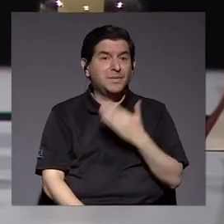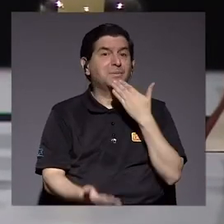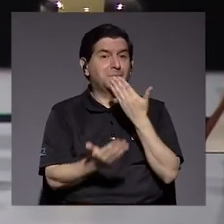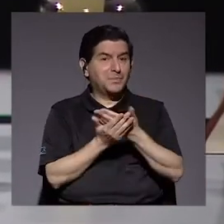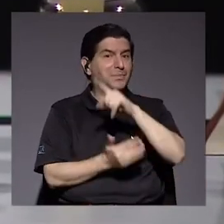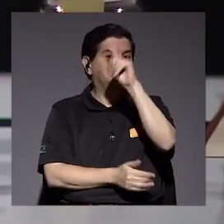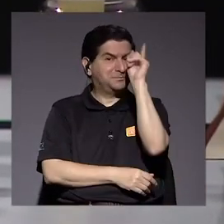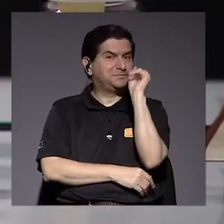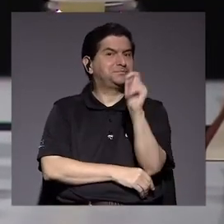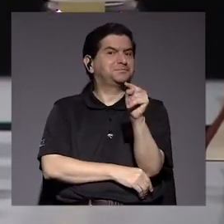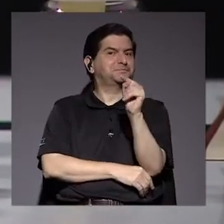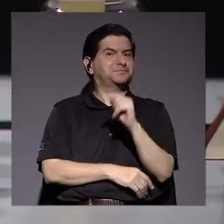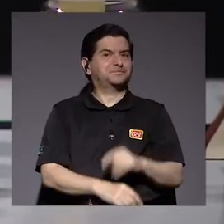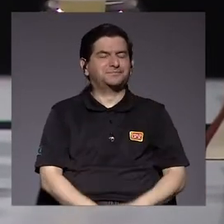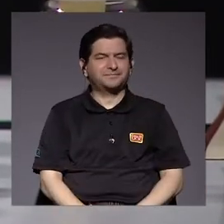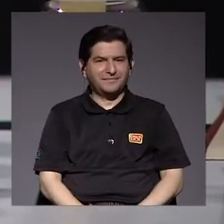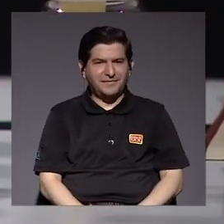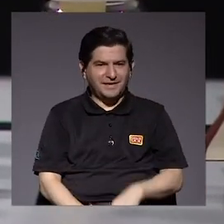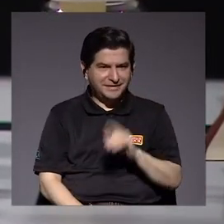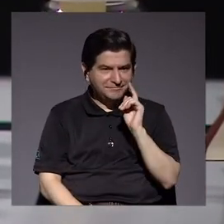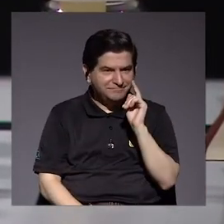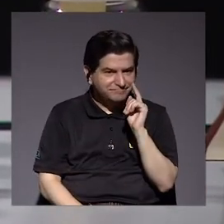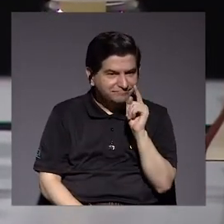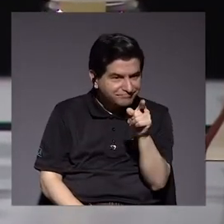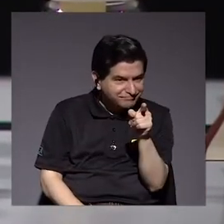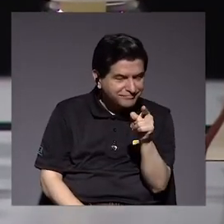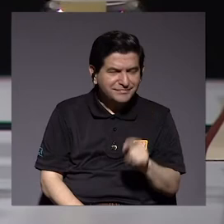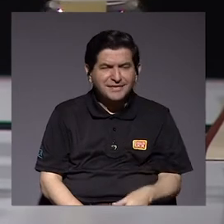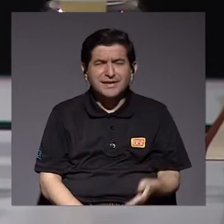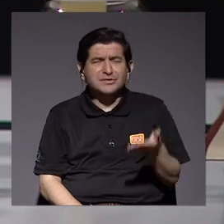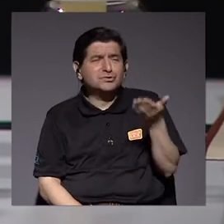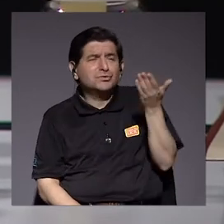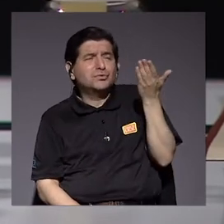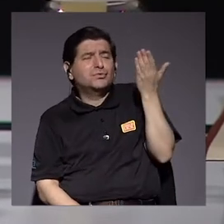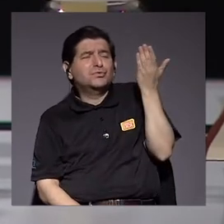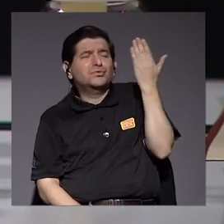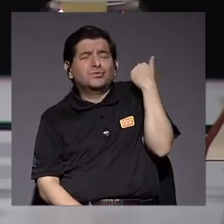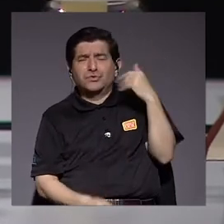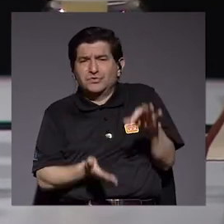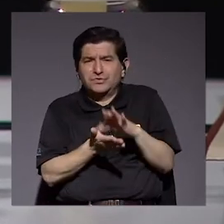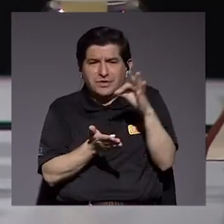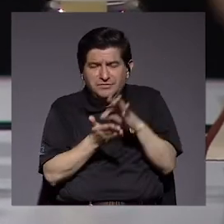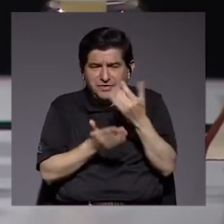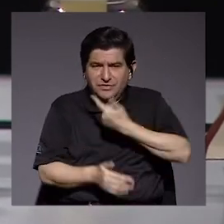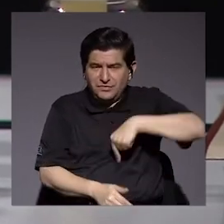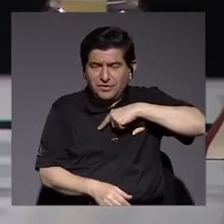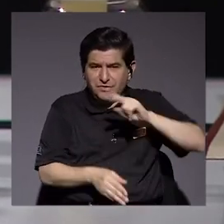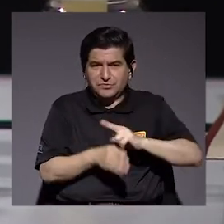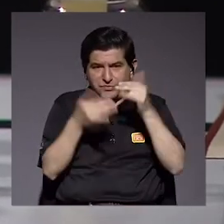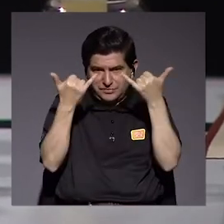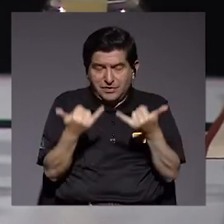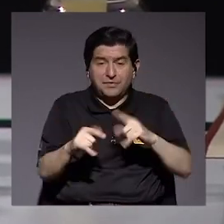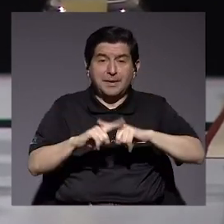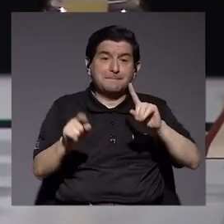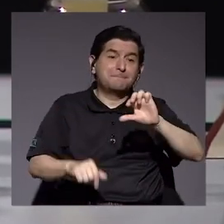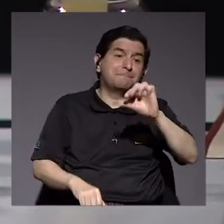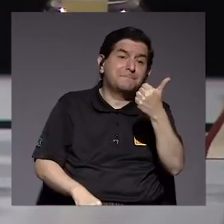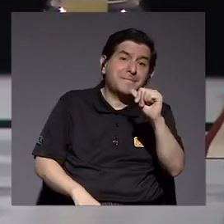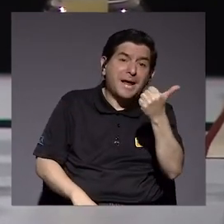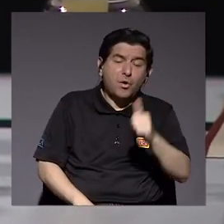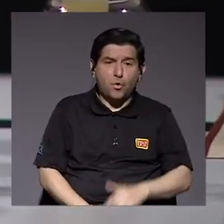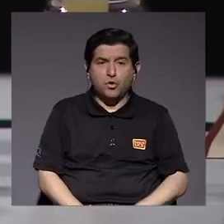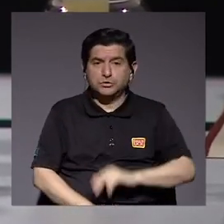Excelente pregunta. Bueno, como vimos, este es el ancestro del frijol que consumimos propiamente, pero hay